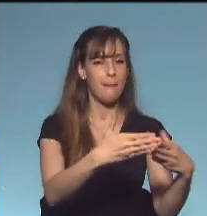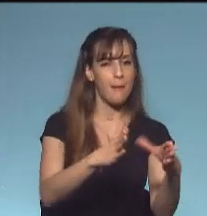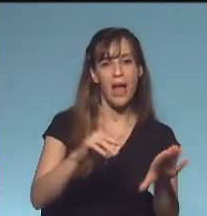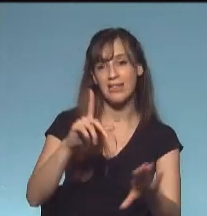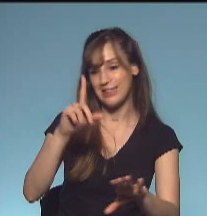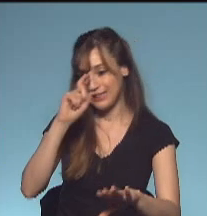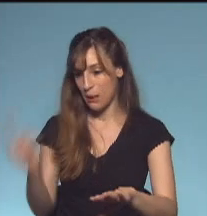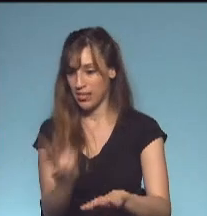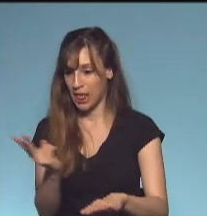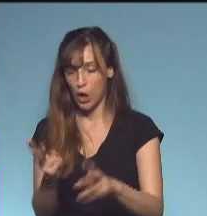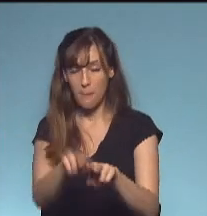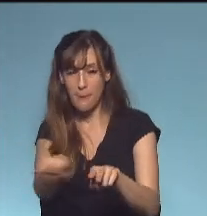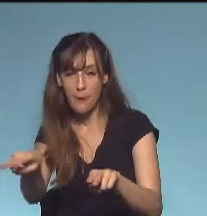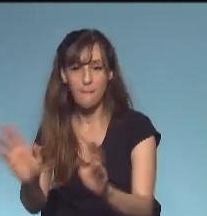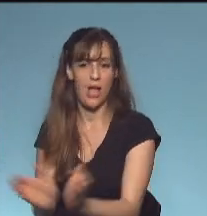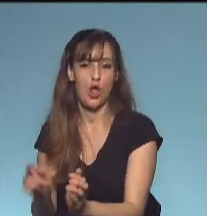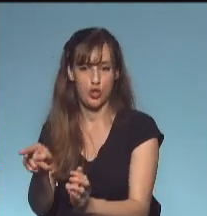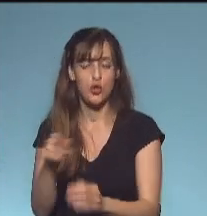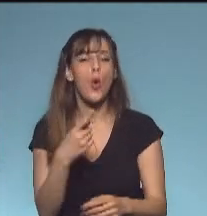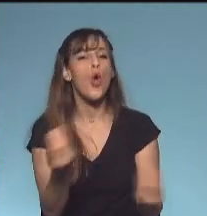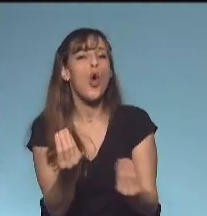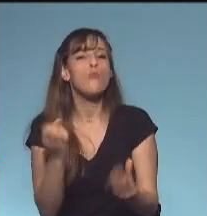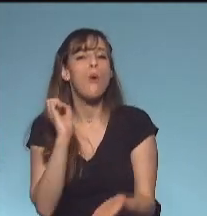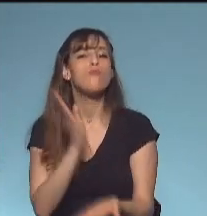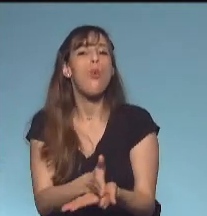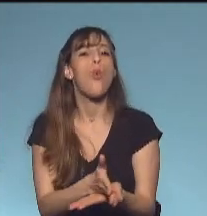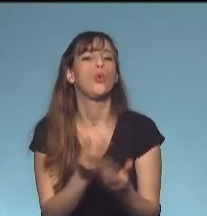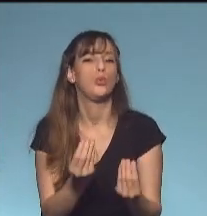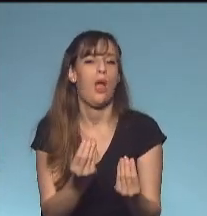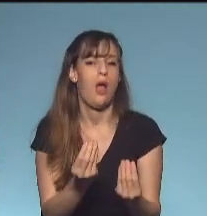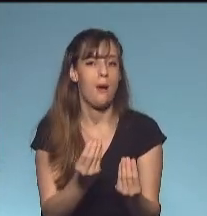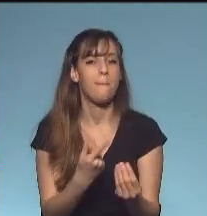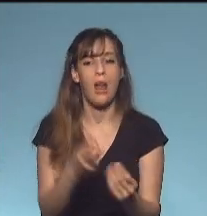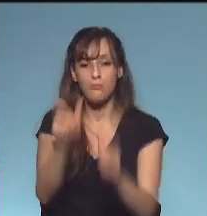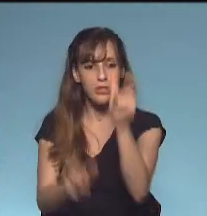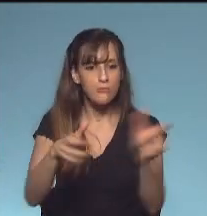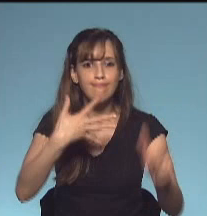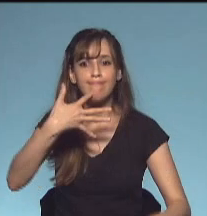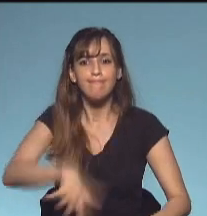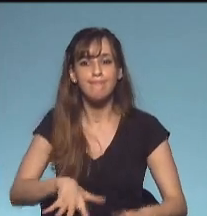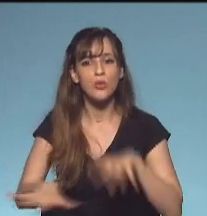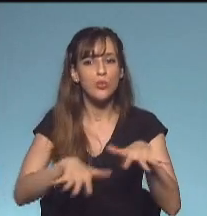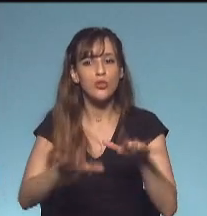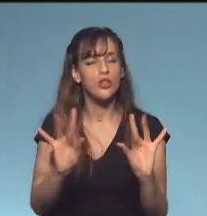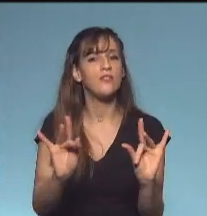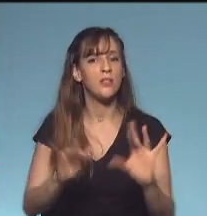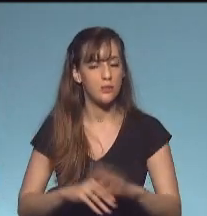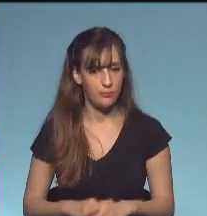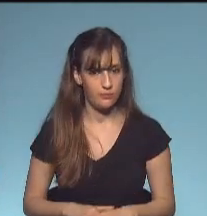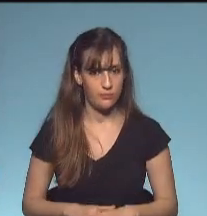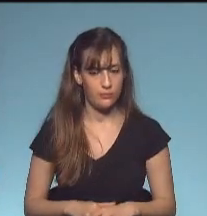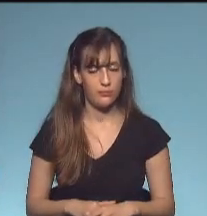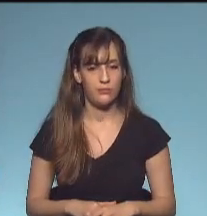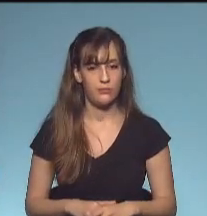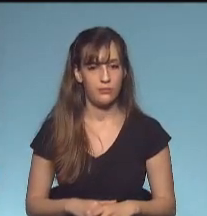¿Cuán severa debe ser la multa para que la gente entienda en la situación en la que estamos?